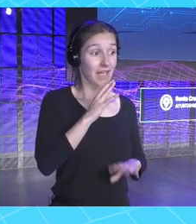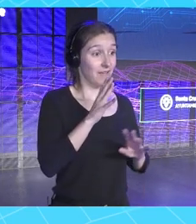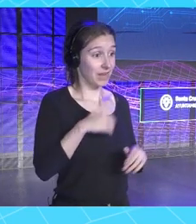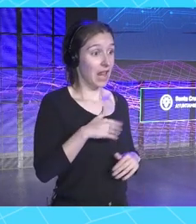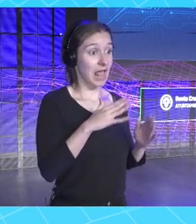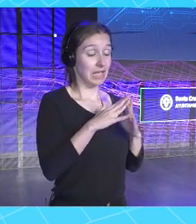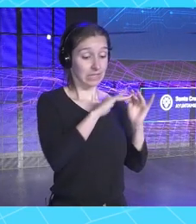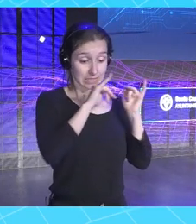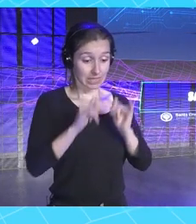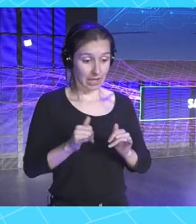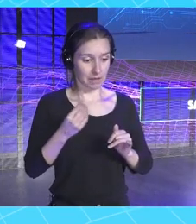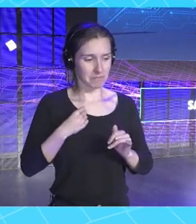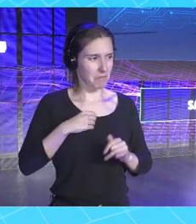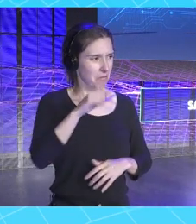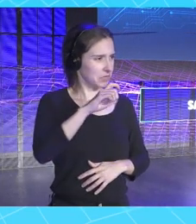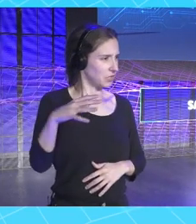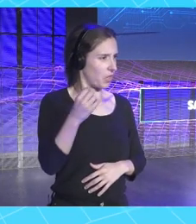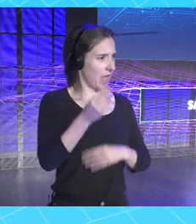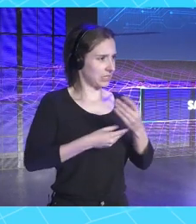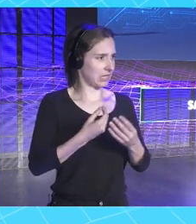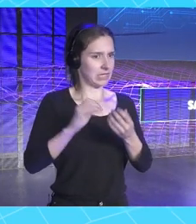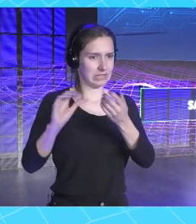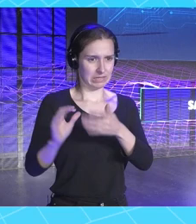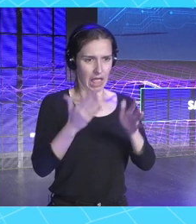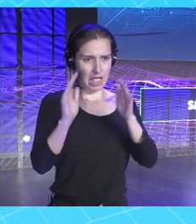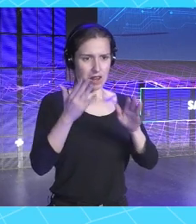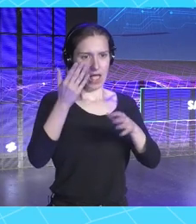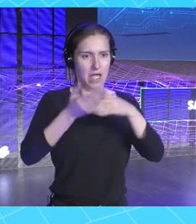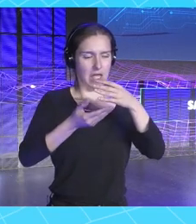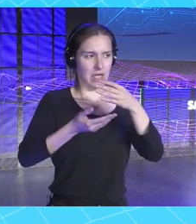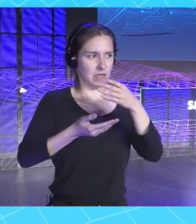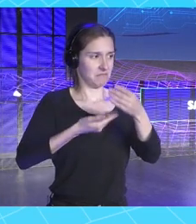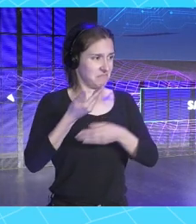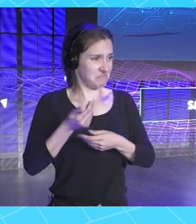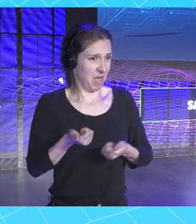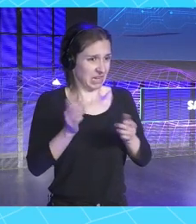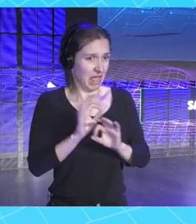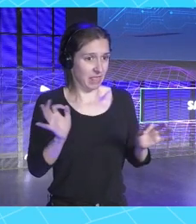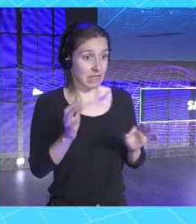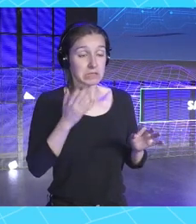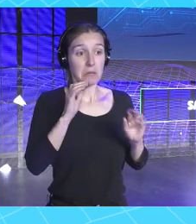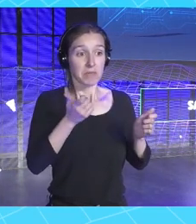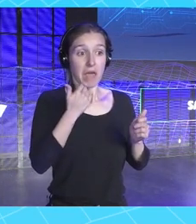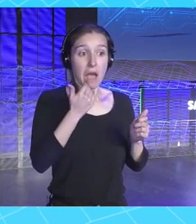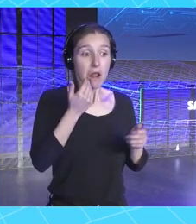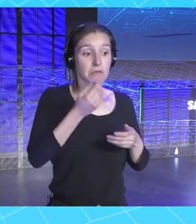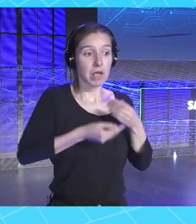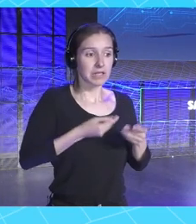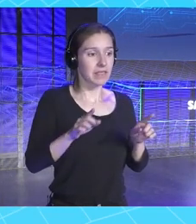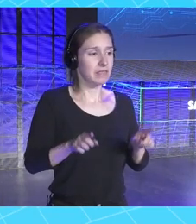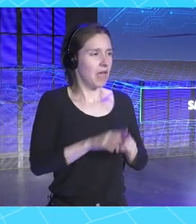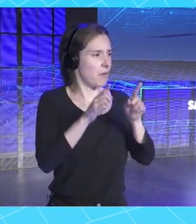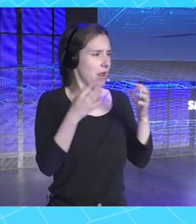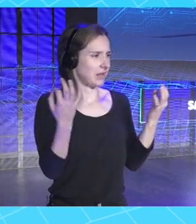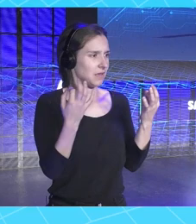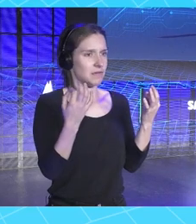a vuestra casa y en vez de hacer lo que hacen todos que es ponerse a ver series y no hacer nada más empezáis a hacer algo sea lo que sea no tiene